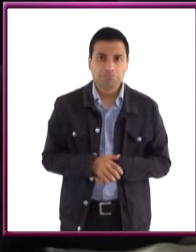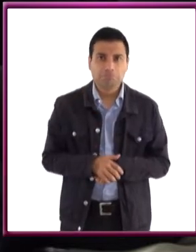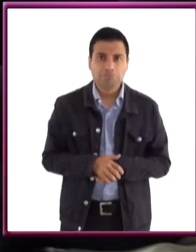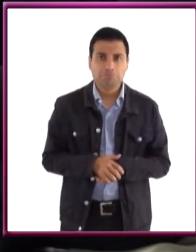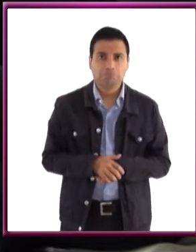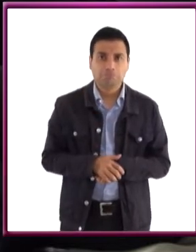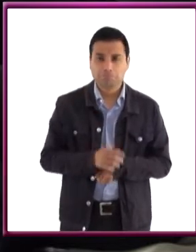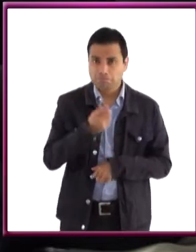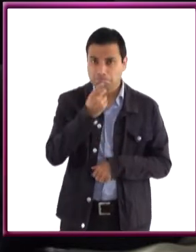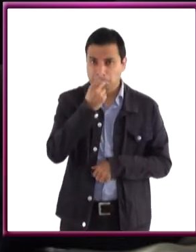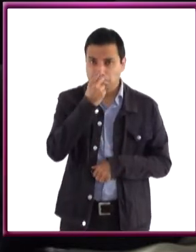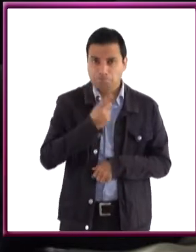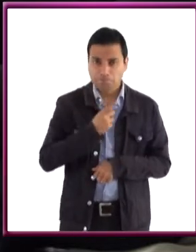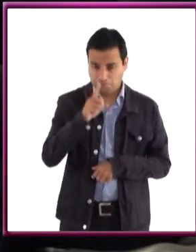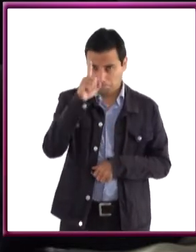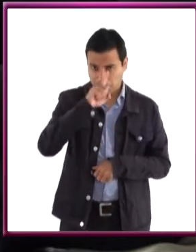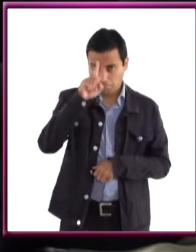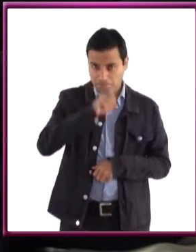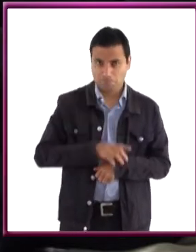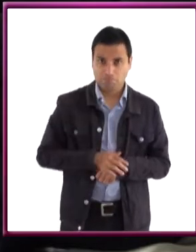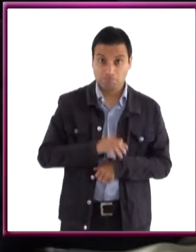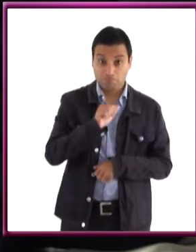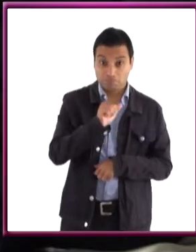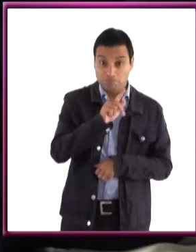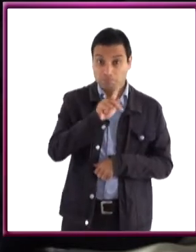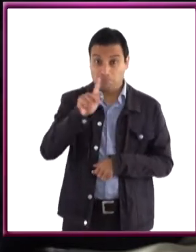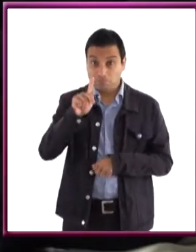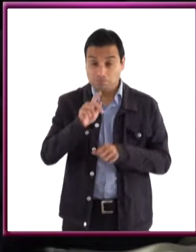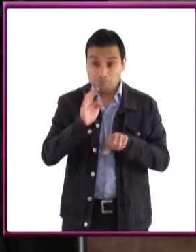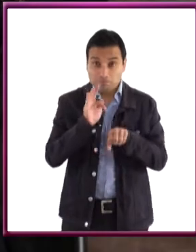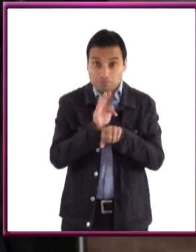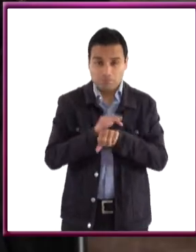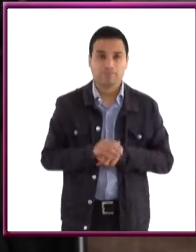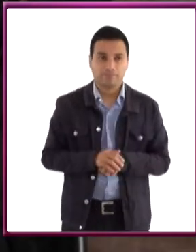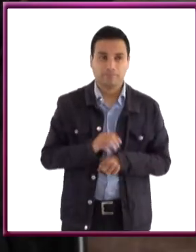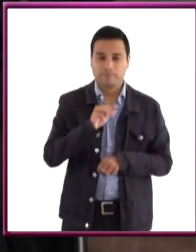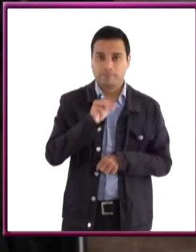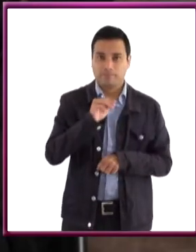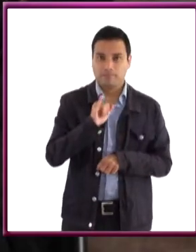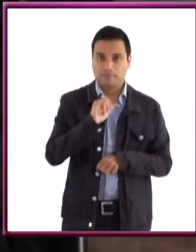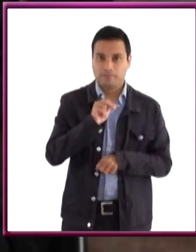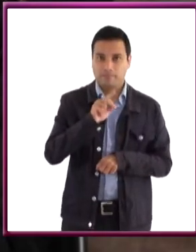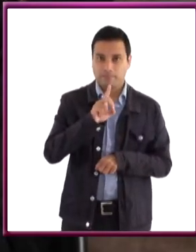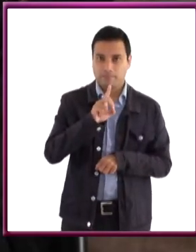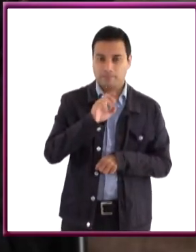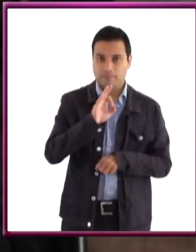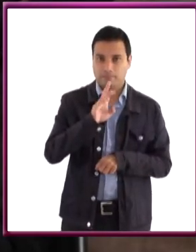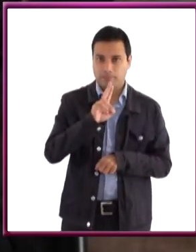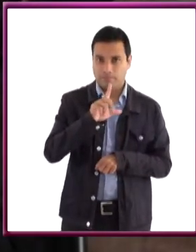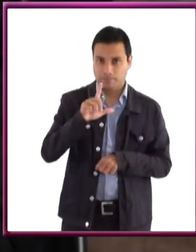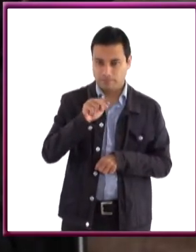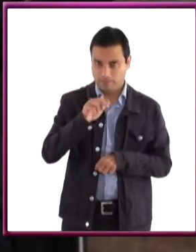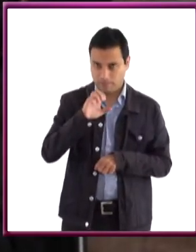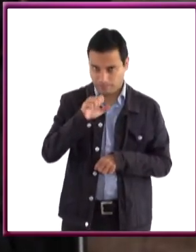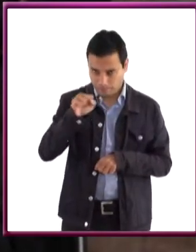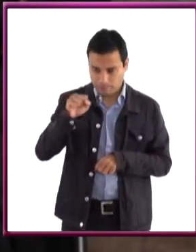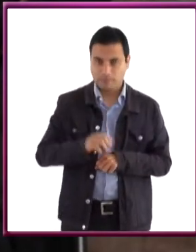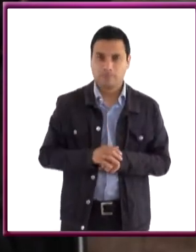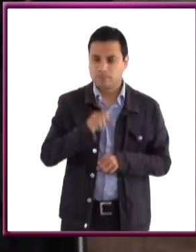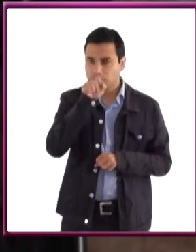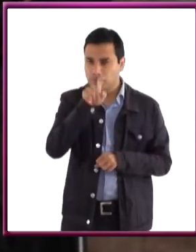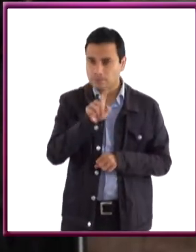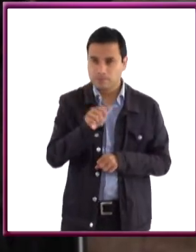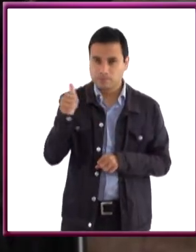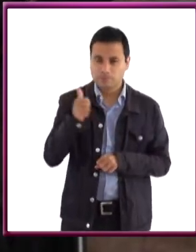que puedas decirnos? Hay una que se llama Mindfulness, hasta donde yo sé. Hay otra que se